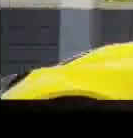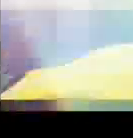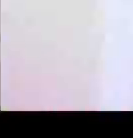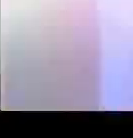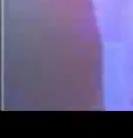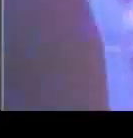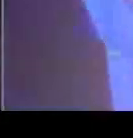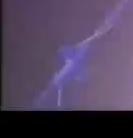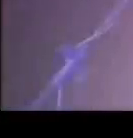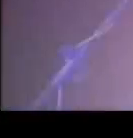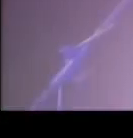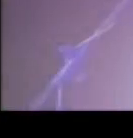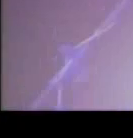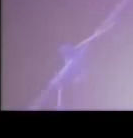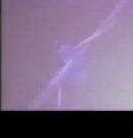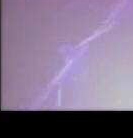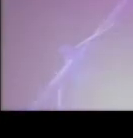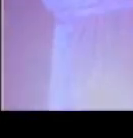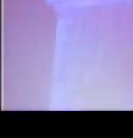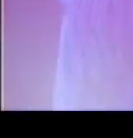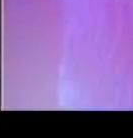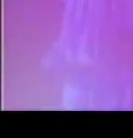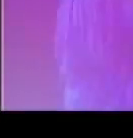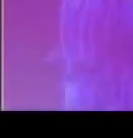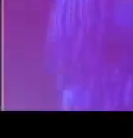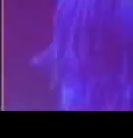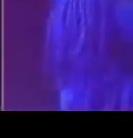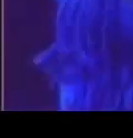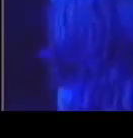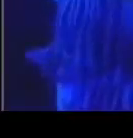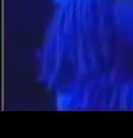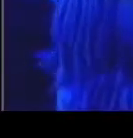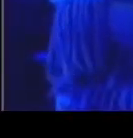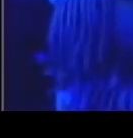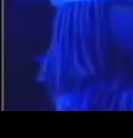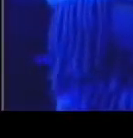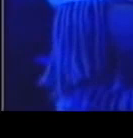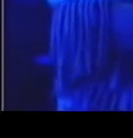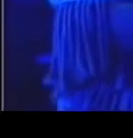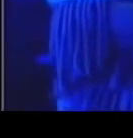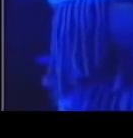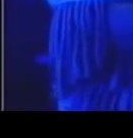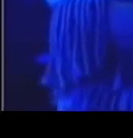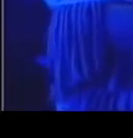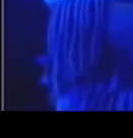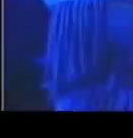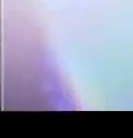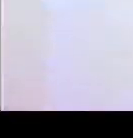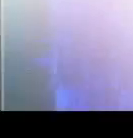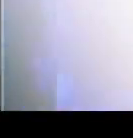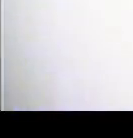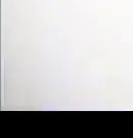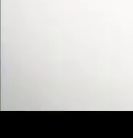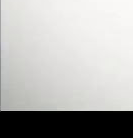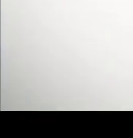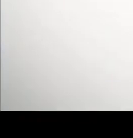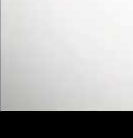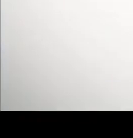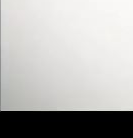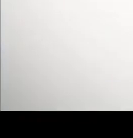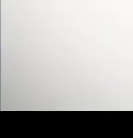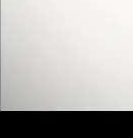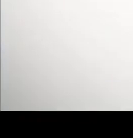Y los Jarca, desde Bolivia. Y es el corazón. Santo Domingo, nos